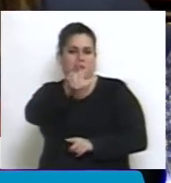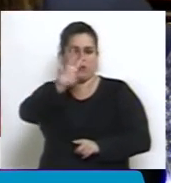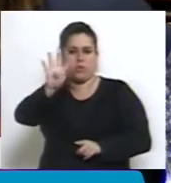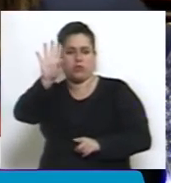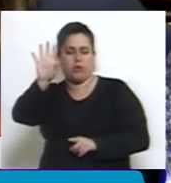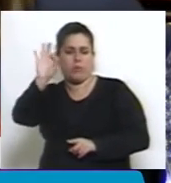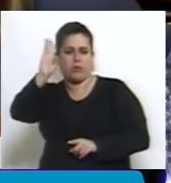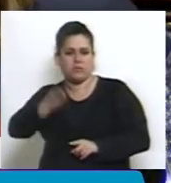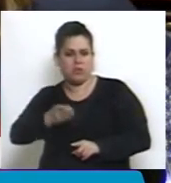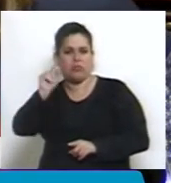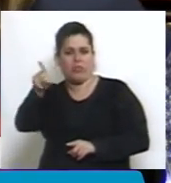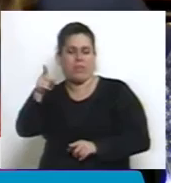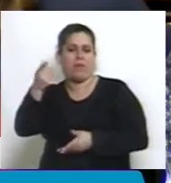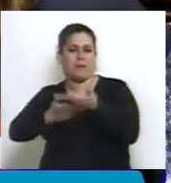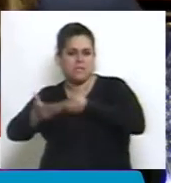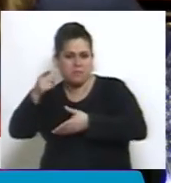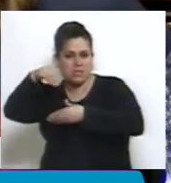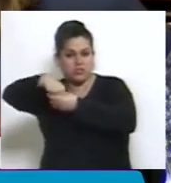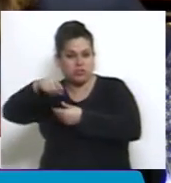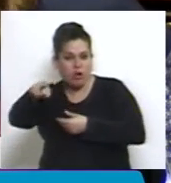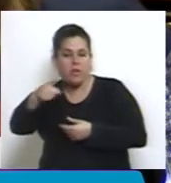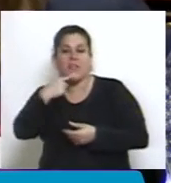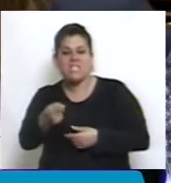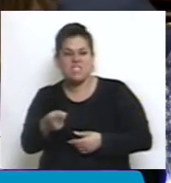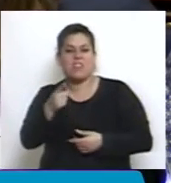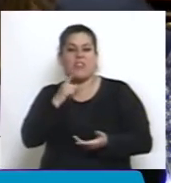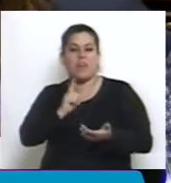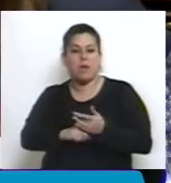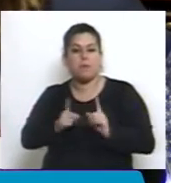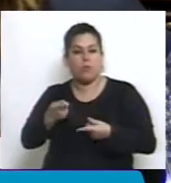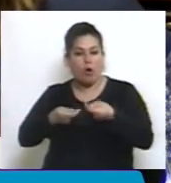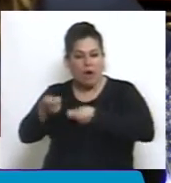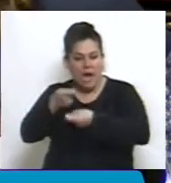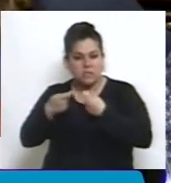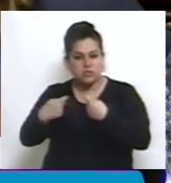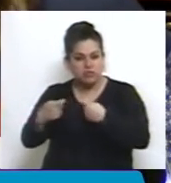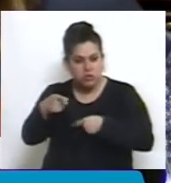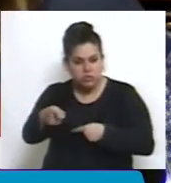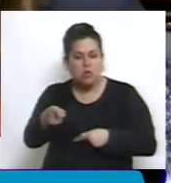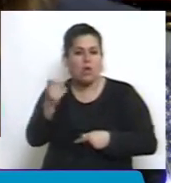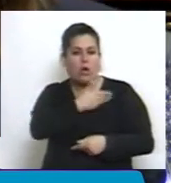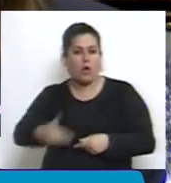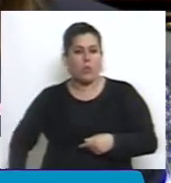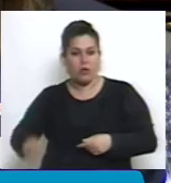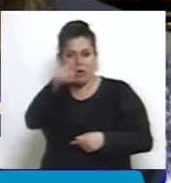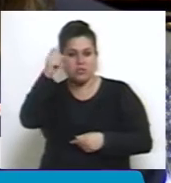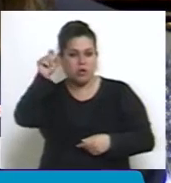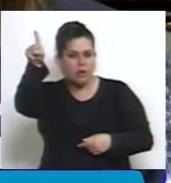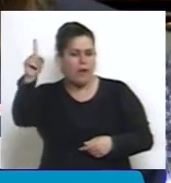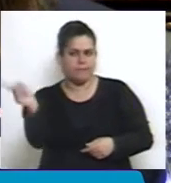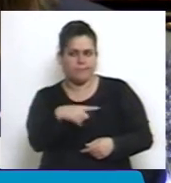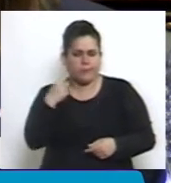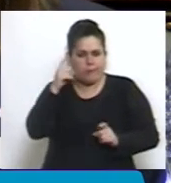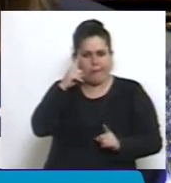de coparticipación federal los gastos que decide en el sistema central el Gobierno Nacional,